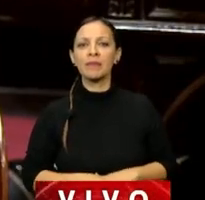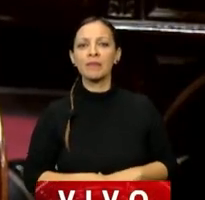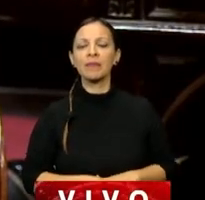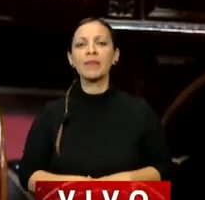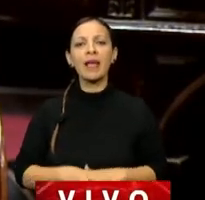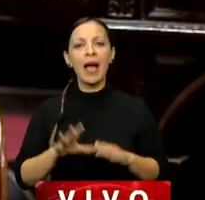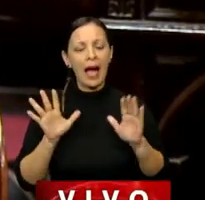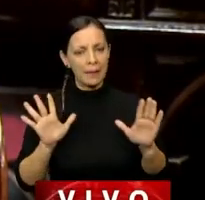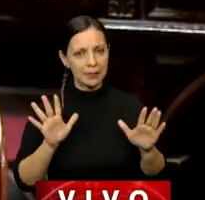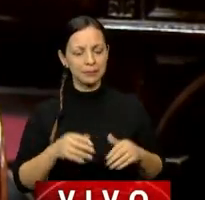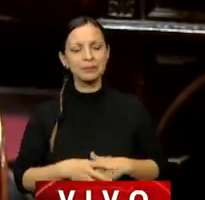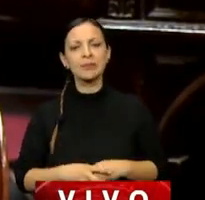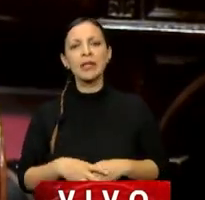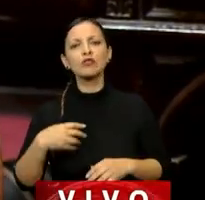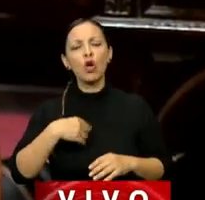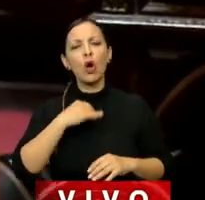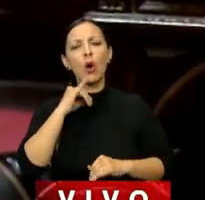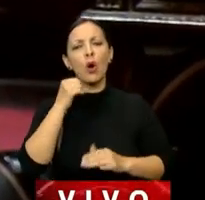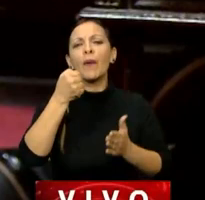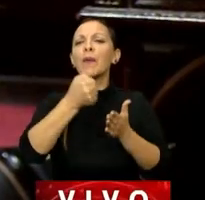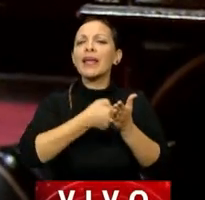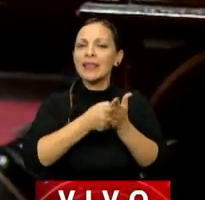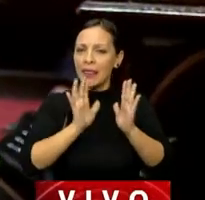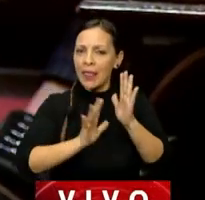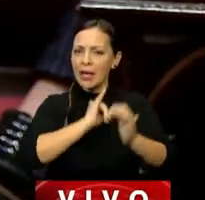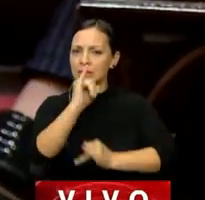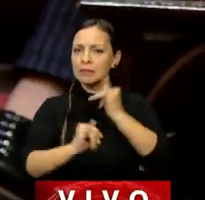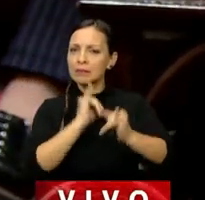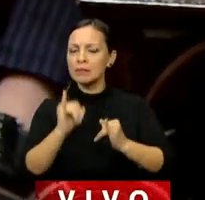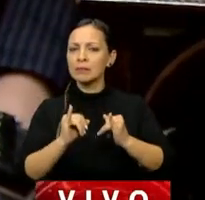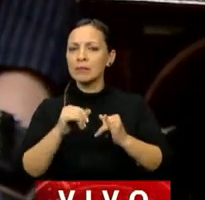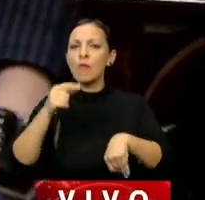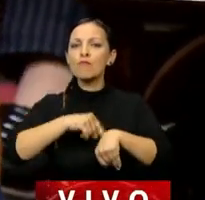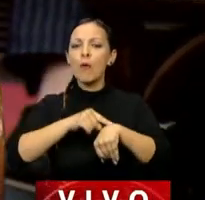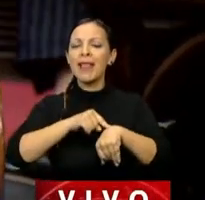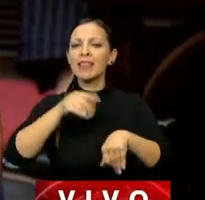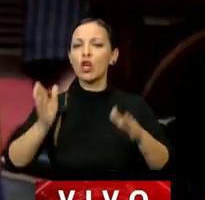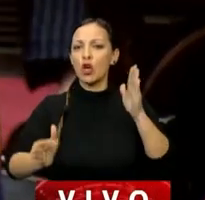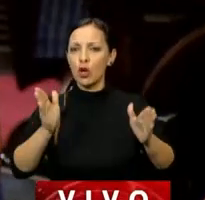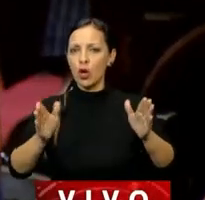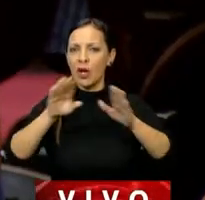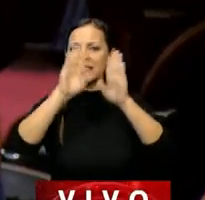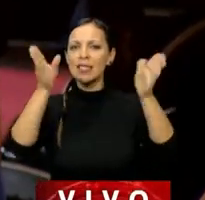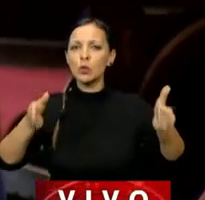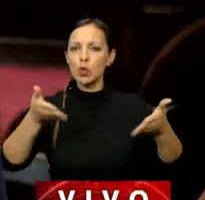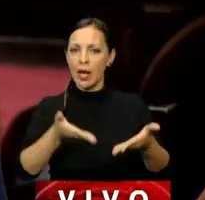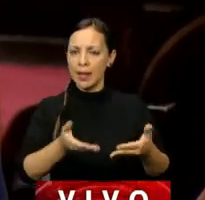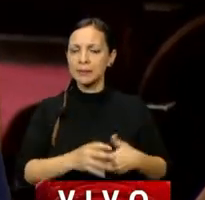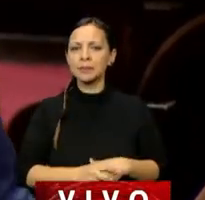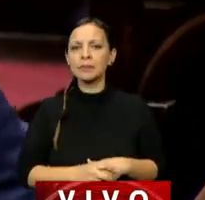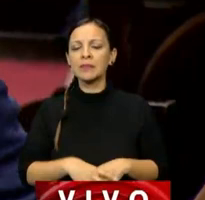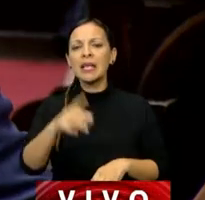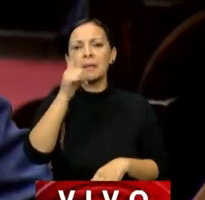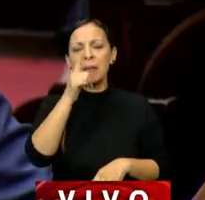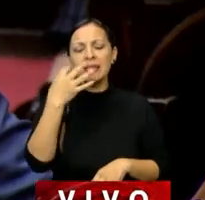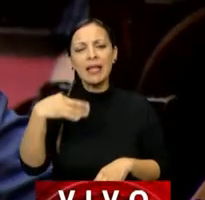voy a tratar de contextualizar por lo menos mi discurso en el momento institucional que estamos viviendo creo que hay que ser muy sobrio